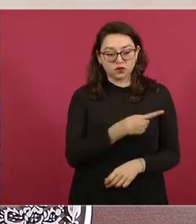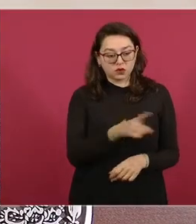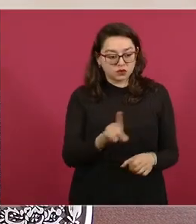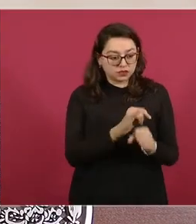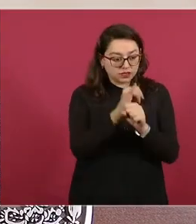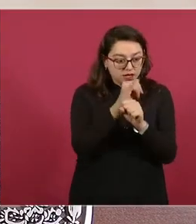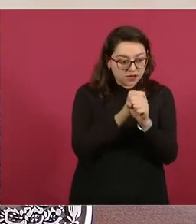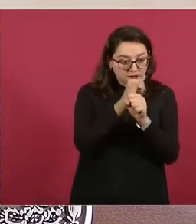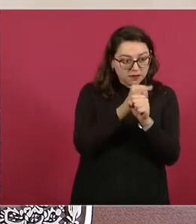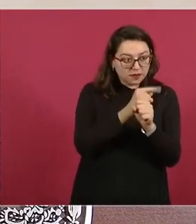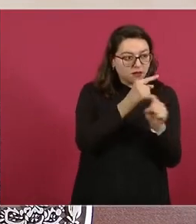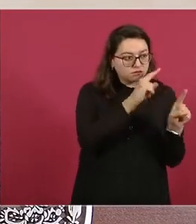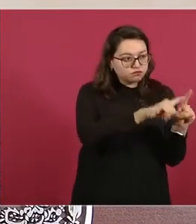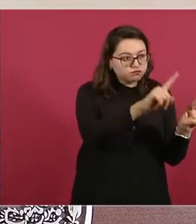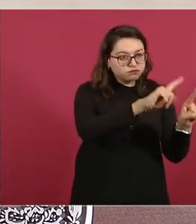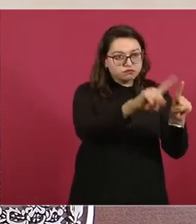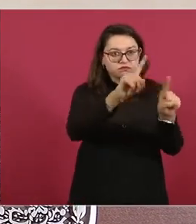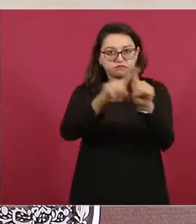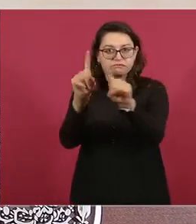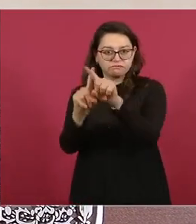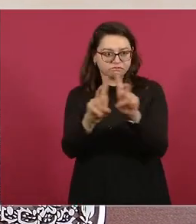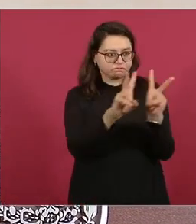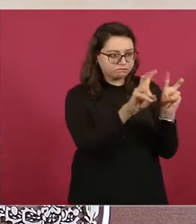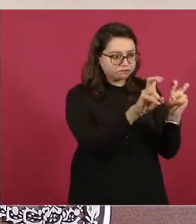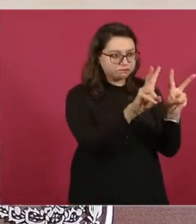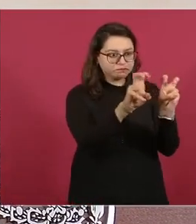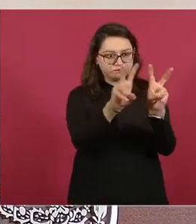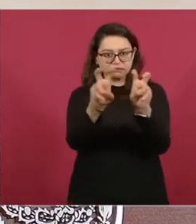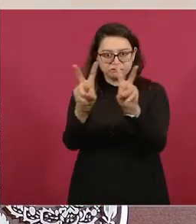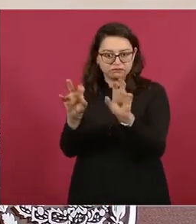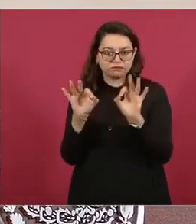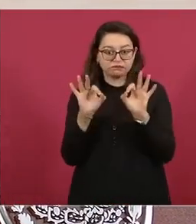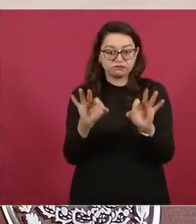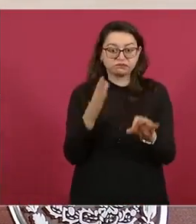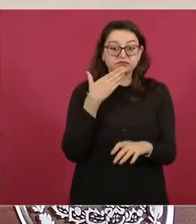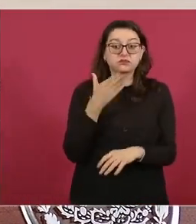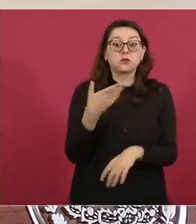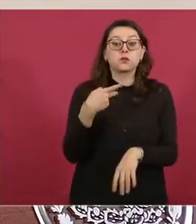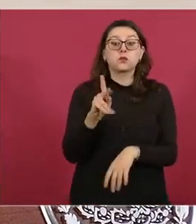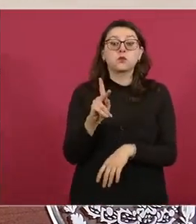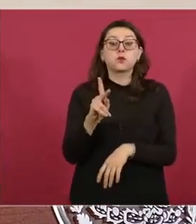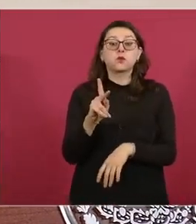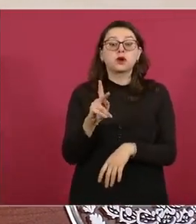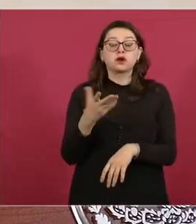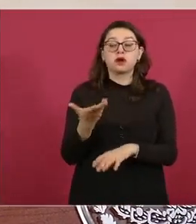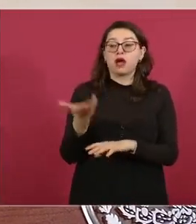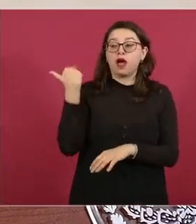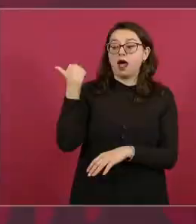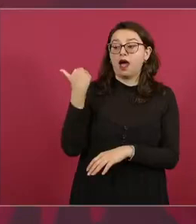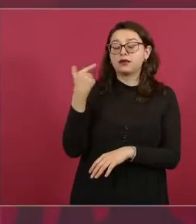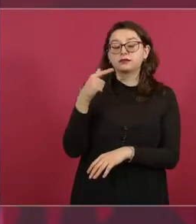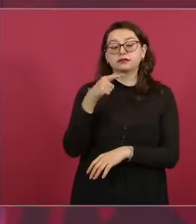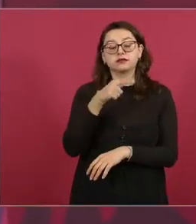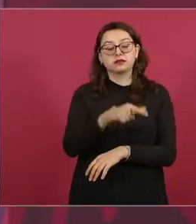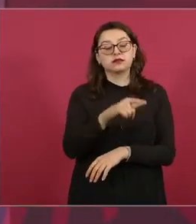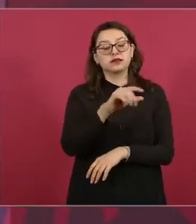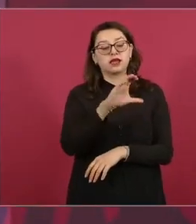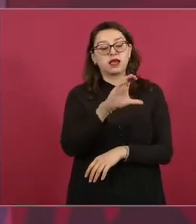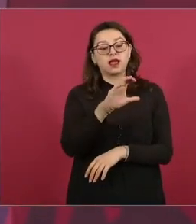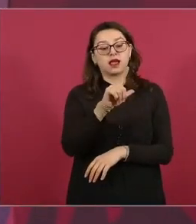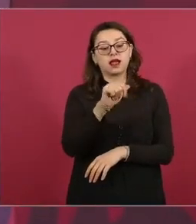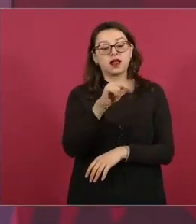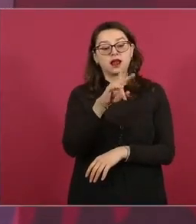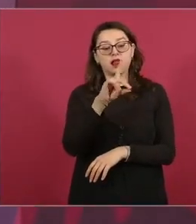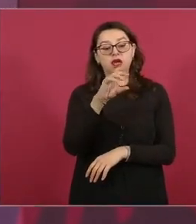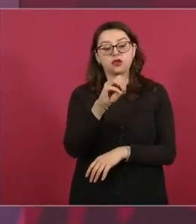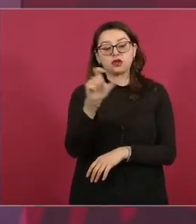En contra nuestra, hasta con dinero que recibía del gobierno de Estados Unidos, que recibe